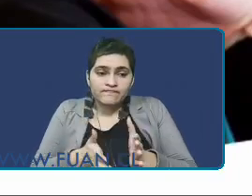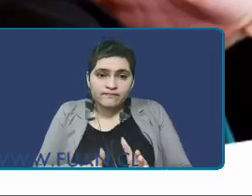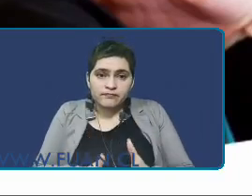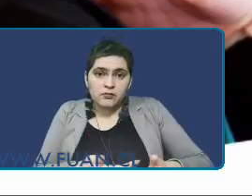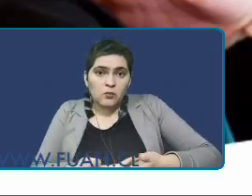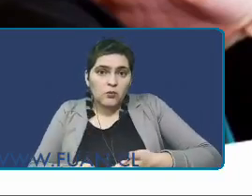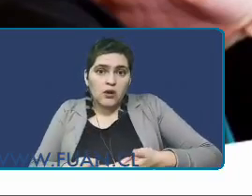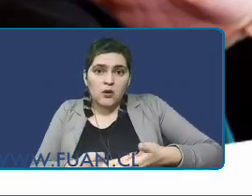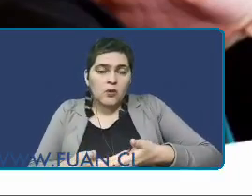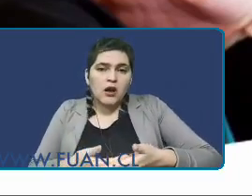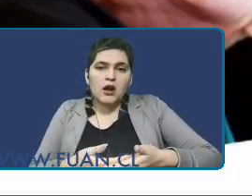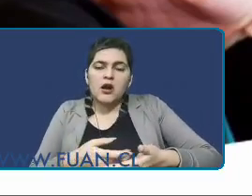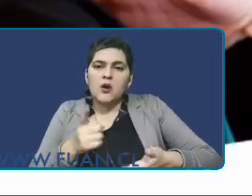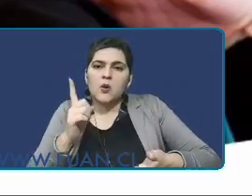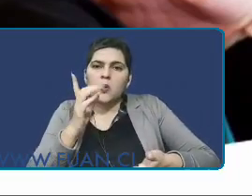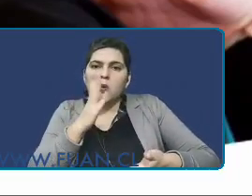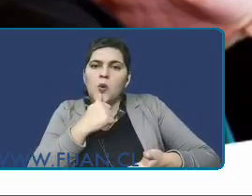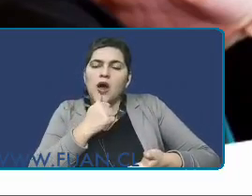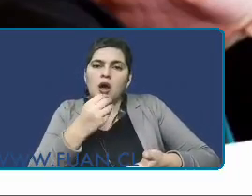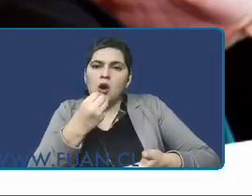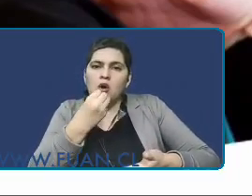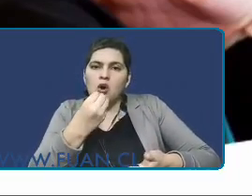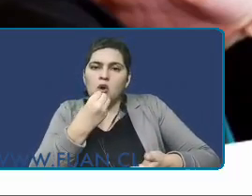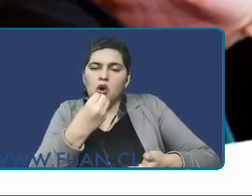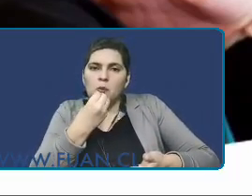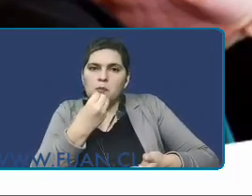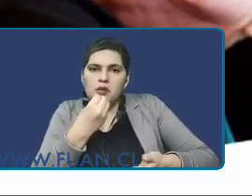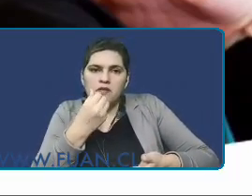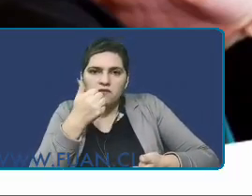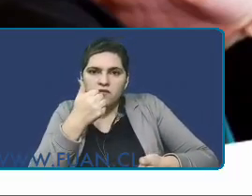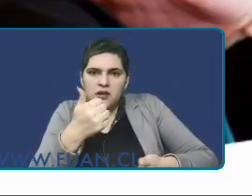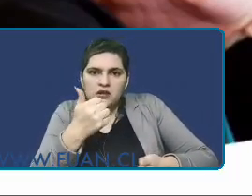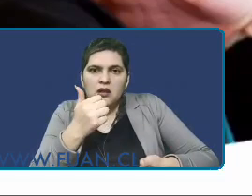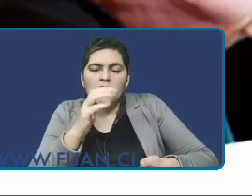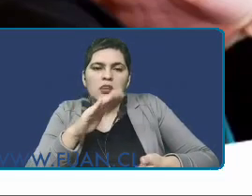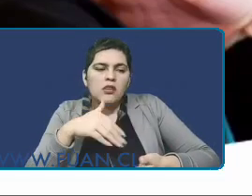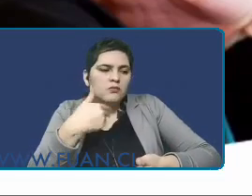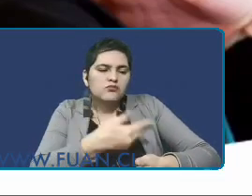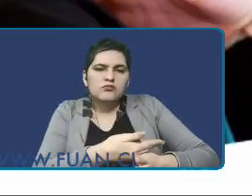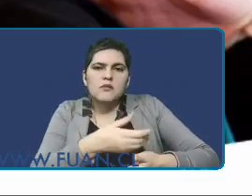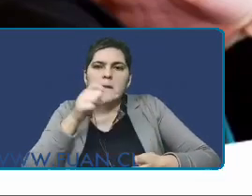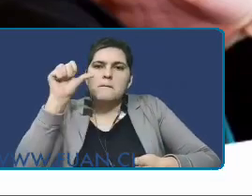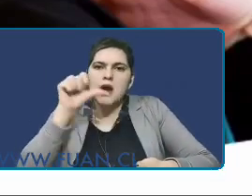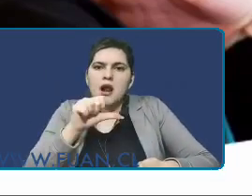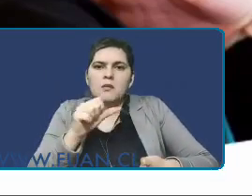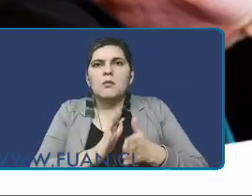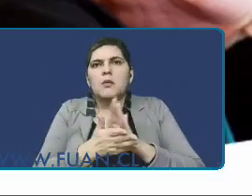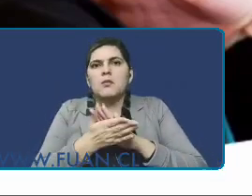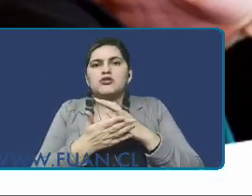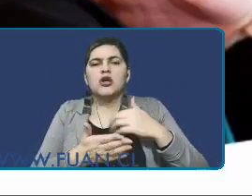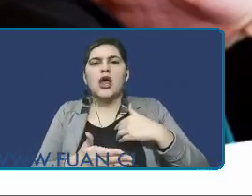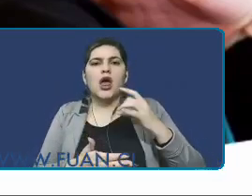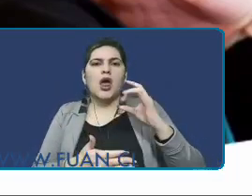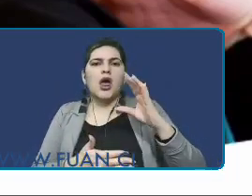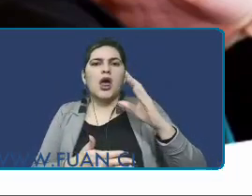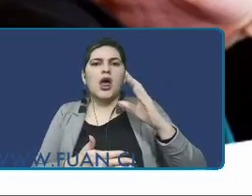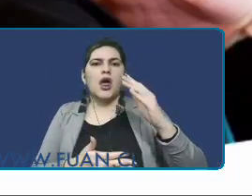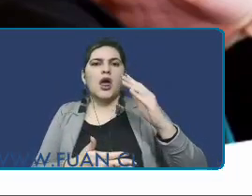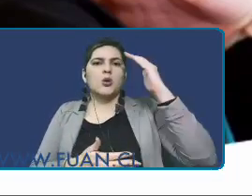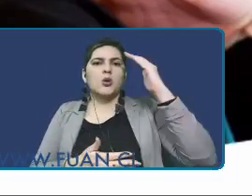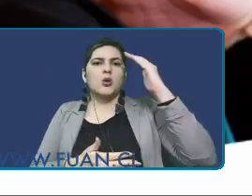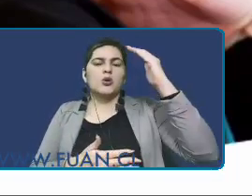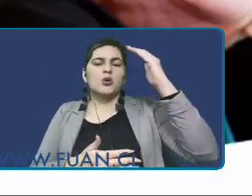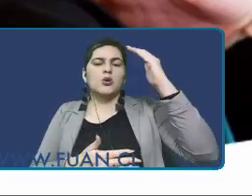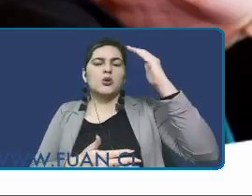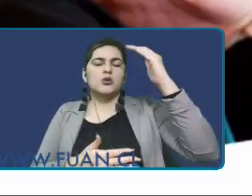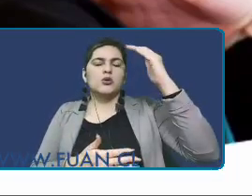nutrientes adecuados, voy a tener más daño que si soy un adulto de 30 años y durante una semana no me comí los nutrientes. Si tengo